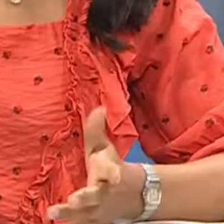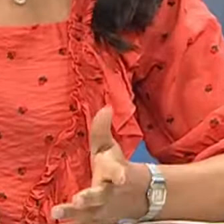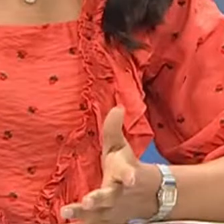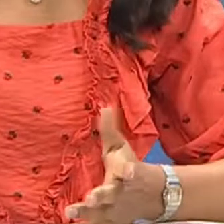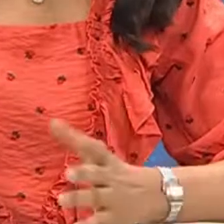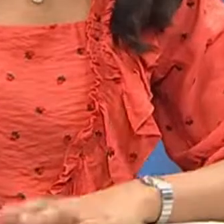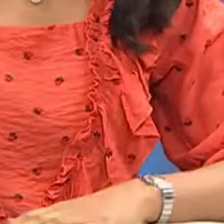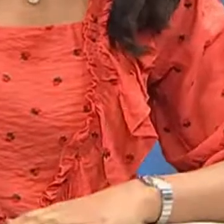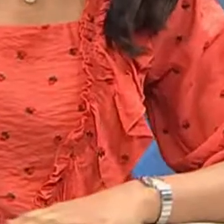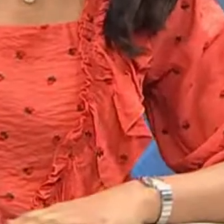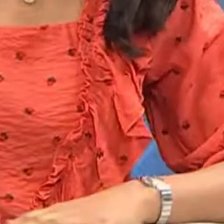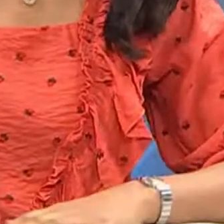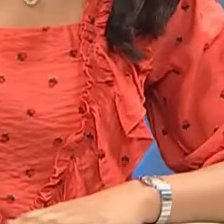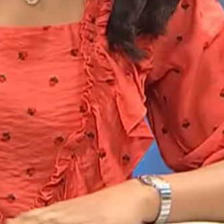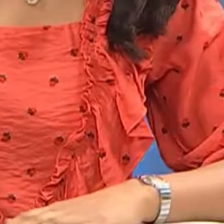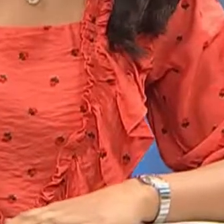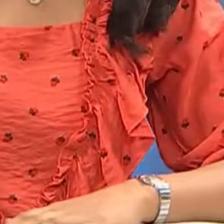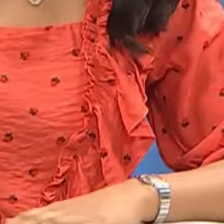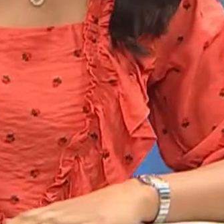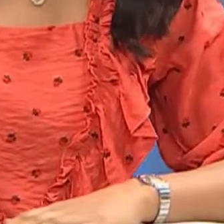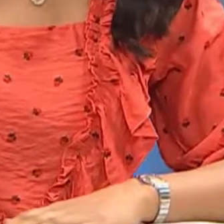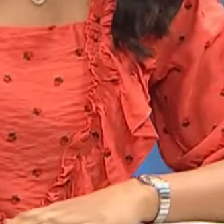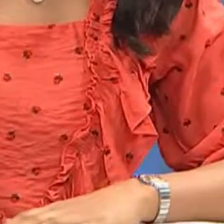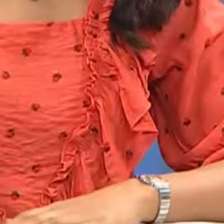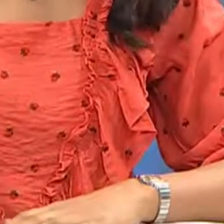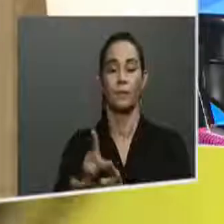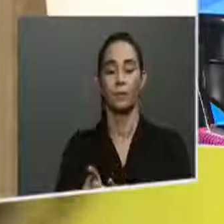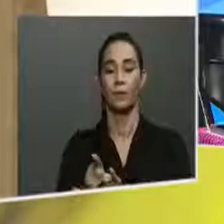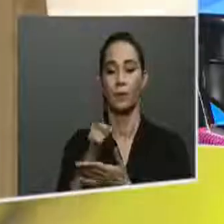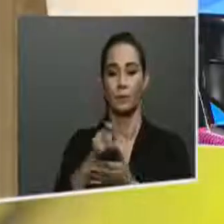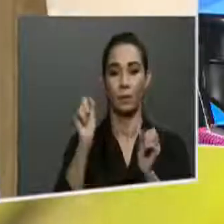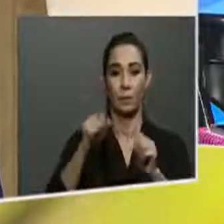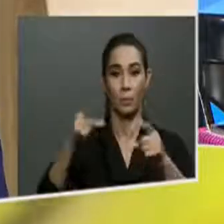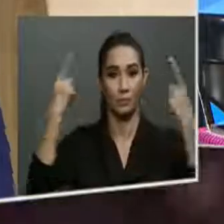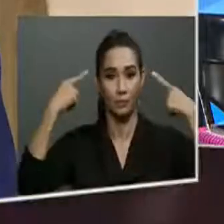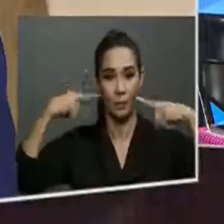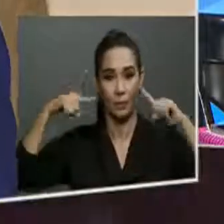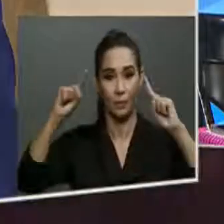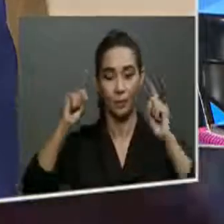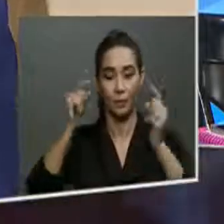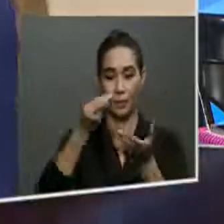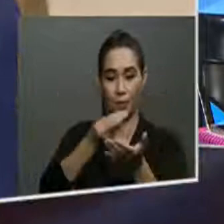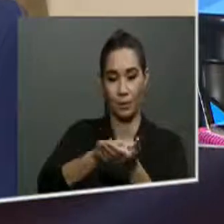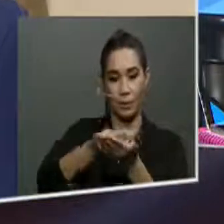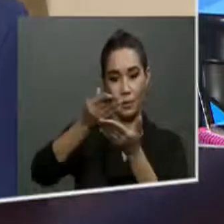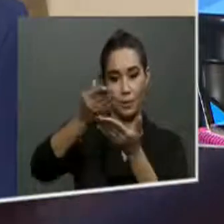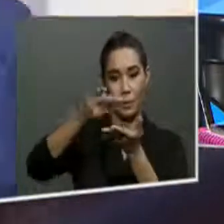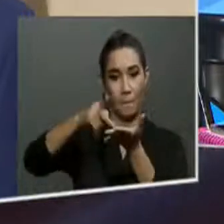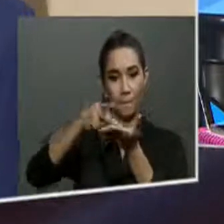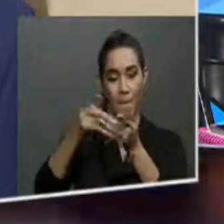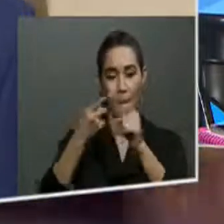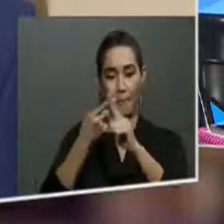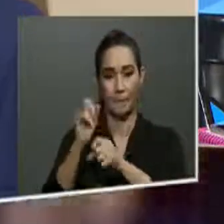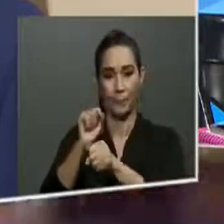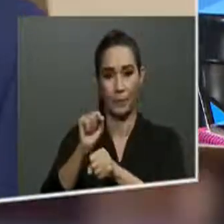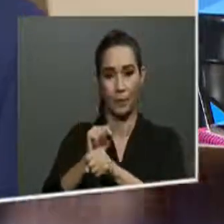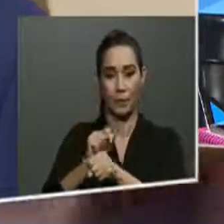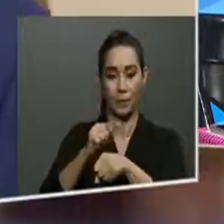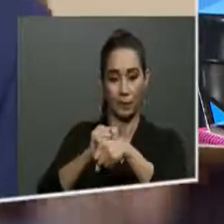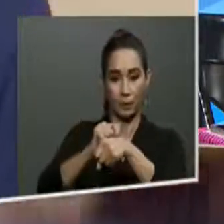pensión de 1.500 pesos de dos mil pesos de tres mil quinientos pesos que no dan para absolutamente nada entonces